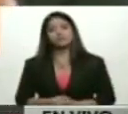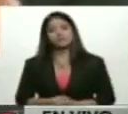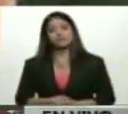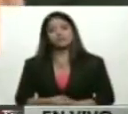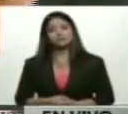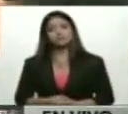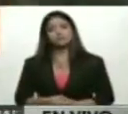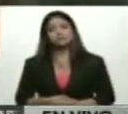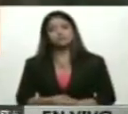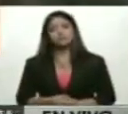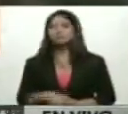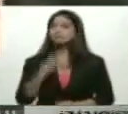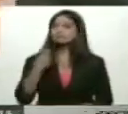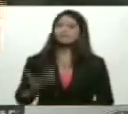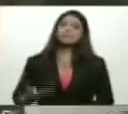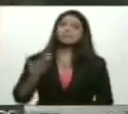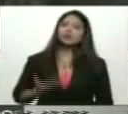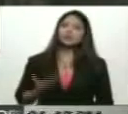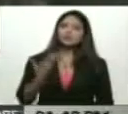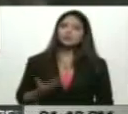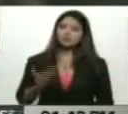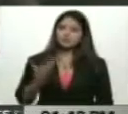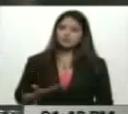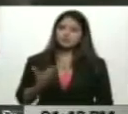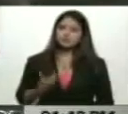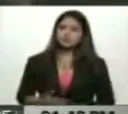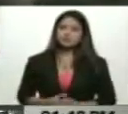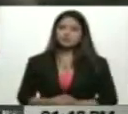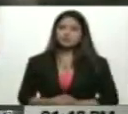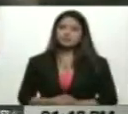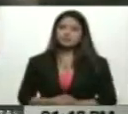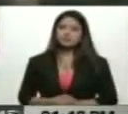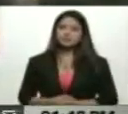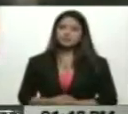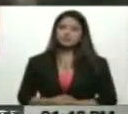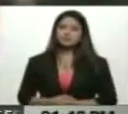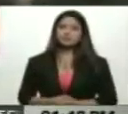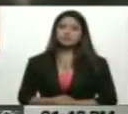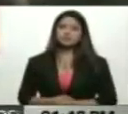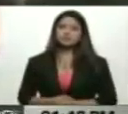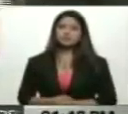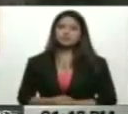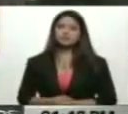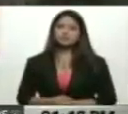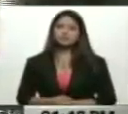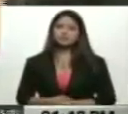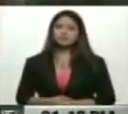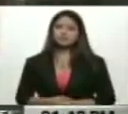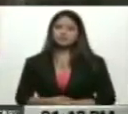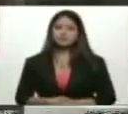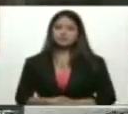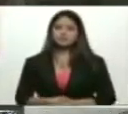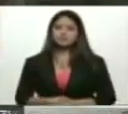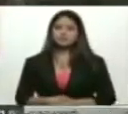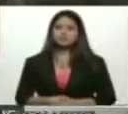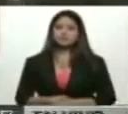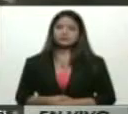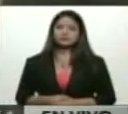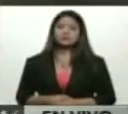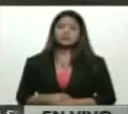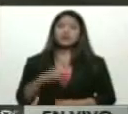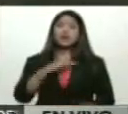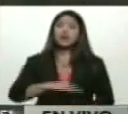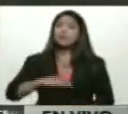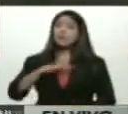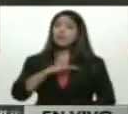la importancia extraordinaria que tenían tanto las luces como la